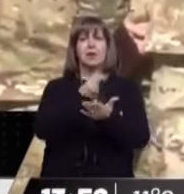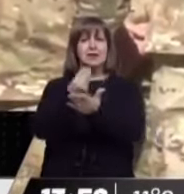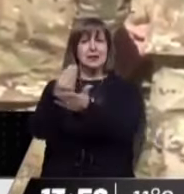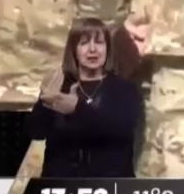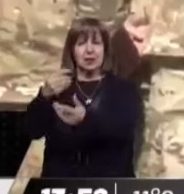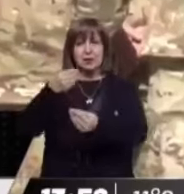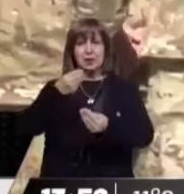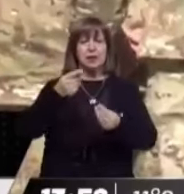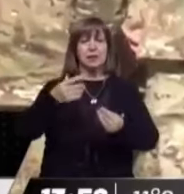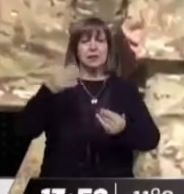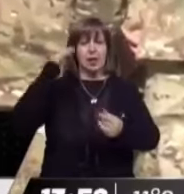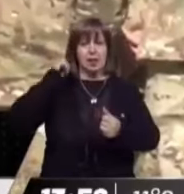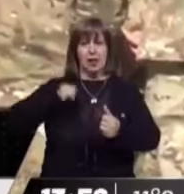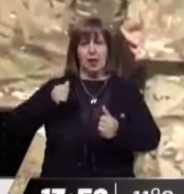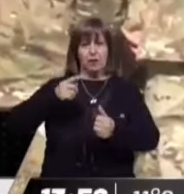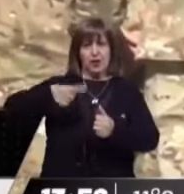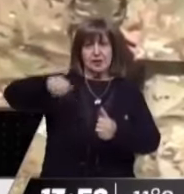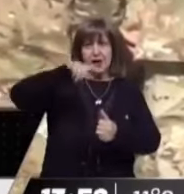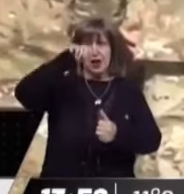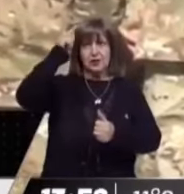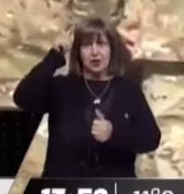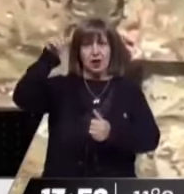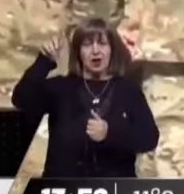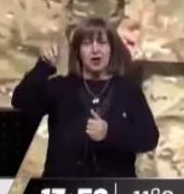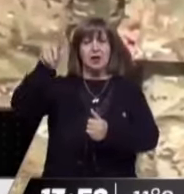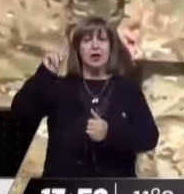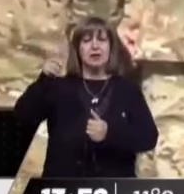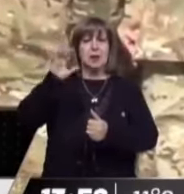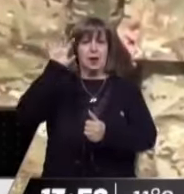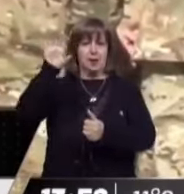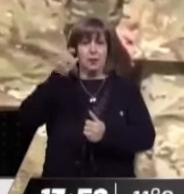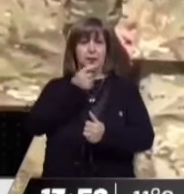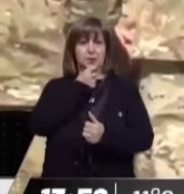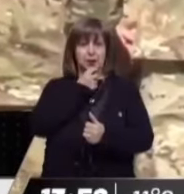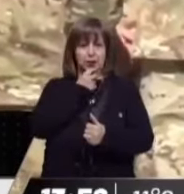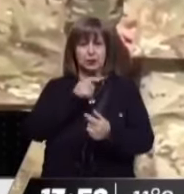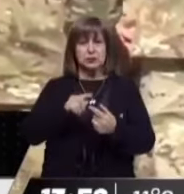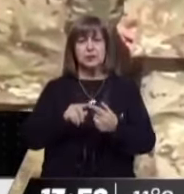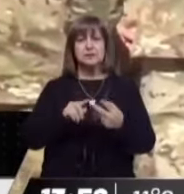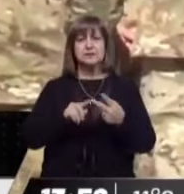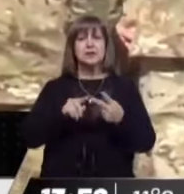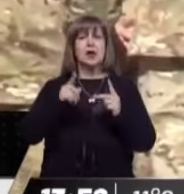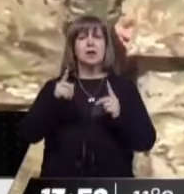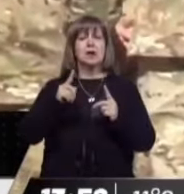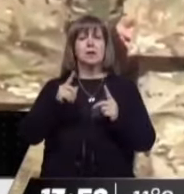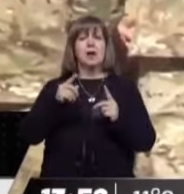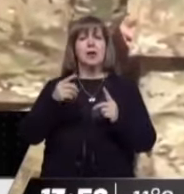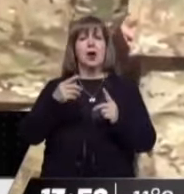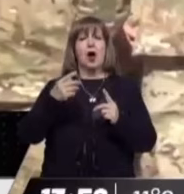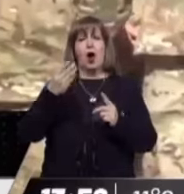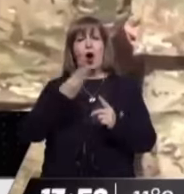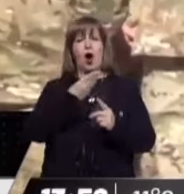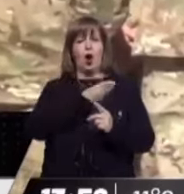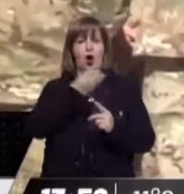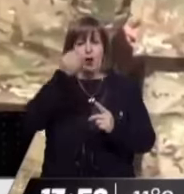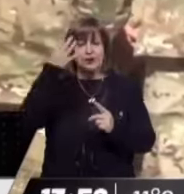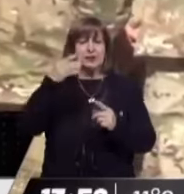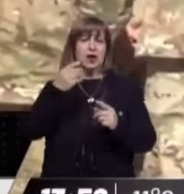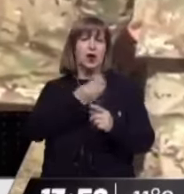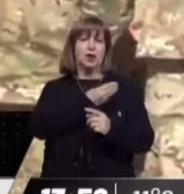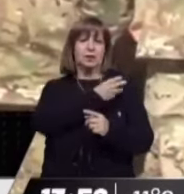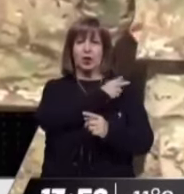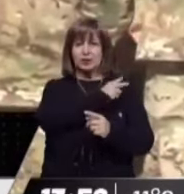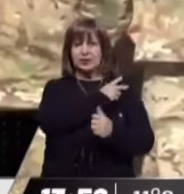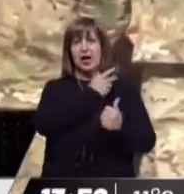representantes de las fuerzas nacionales y provinciales, señores oficiales y suboficiales